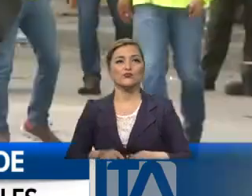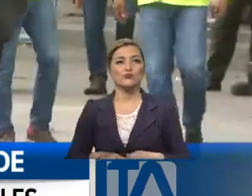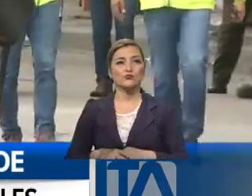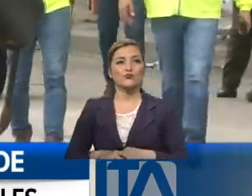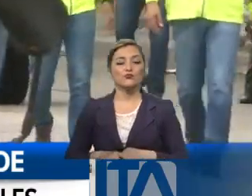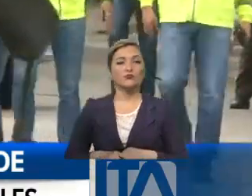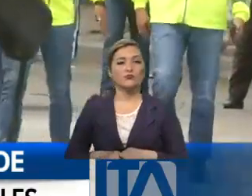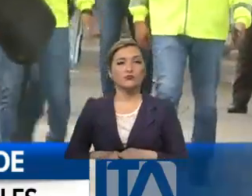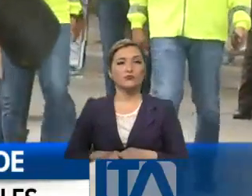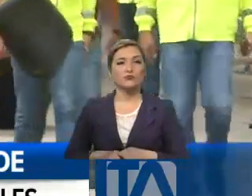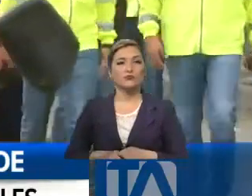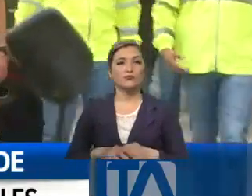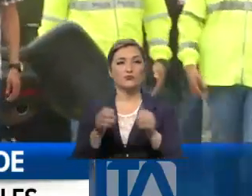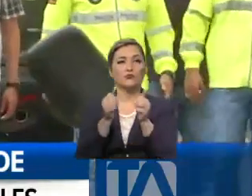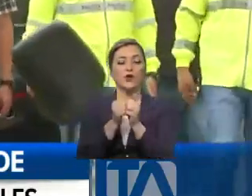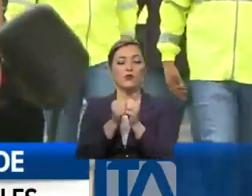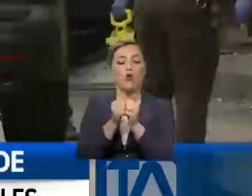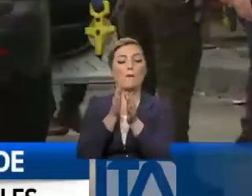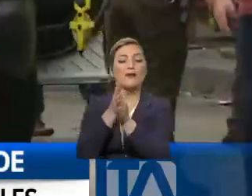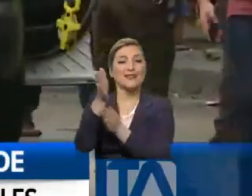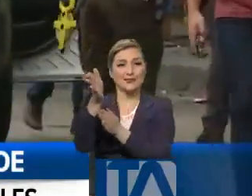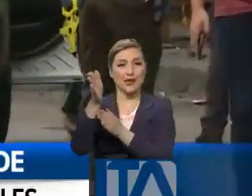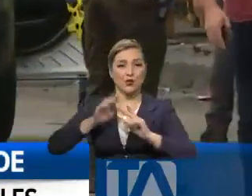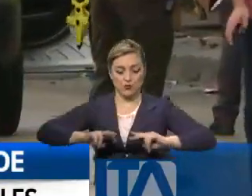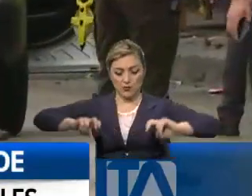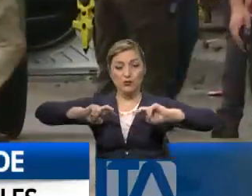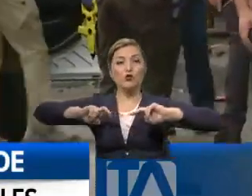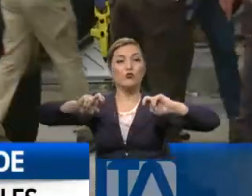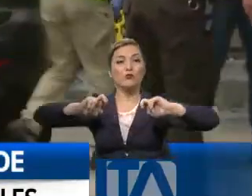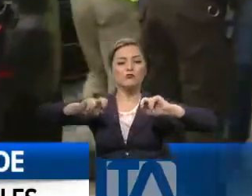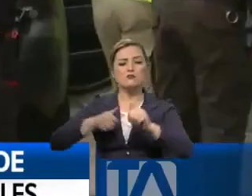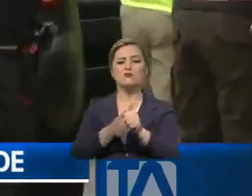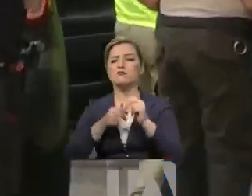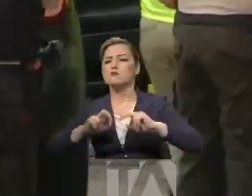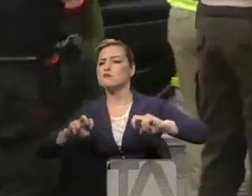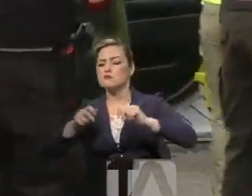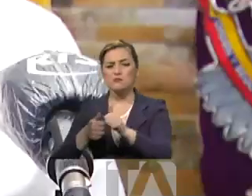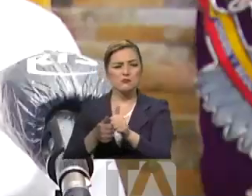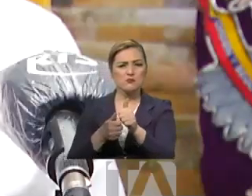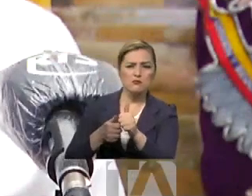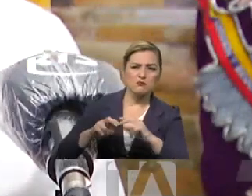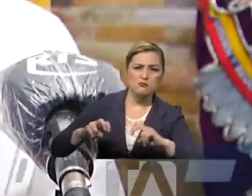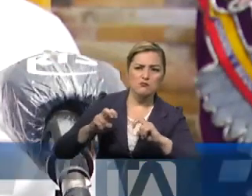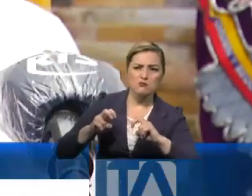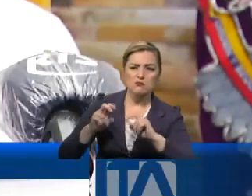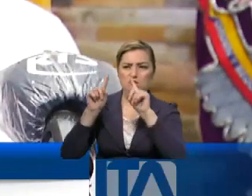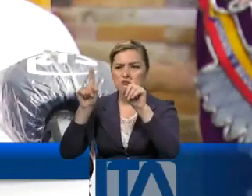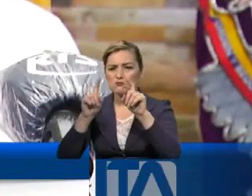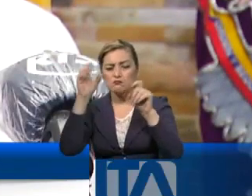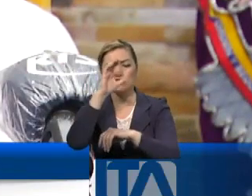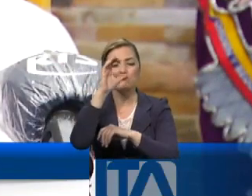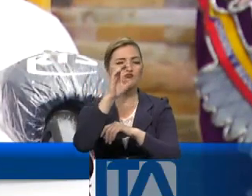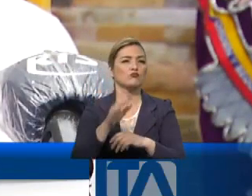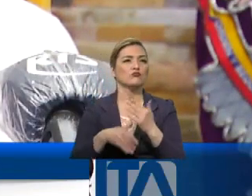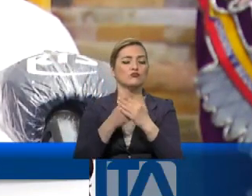Ruales. Aseguró que se conformó un equipo especial de investigadores para darle seguimiento a este crimen. Se han realizado por parte